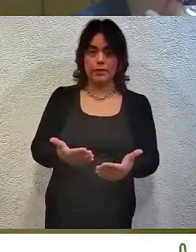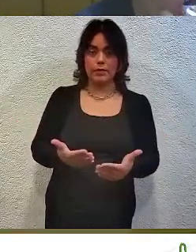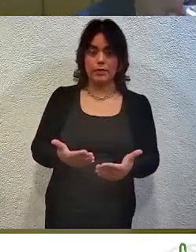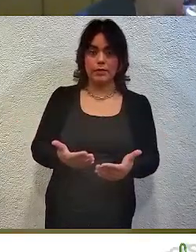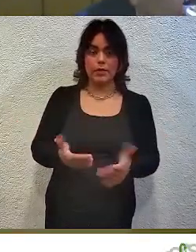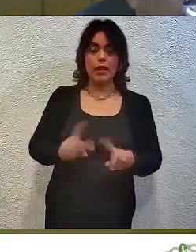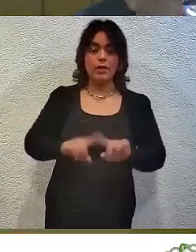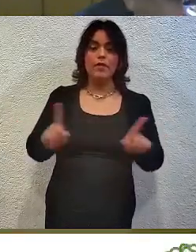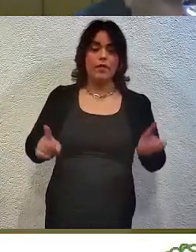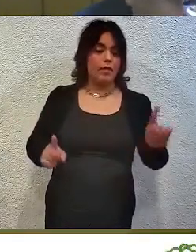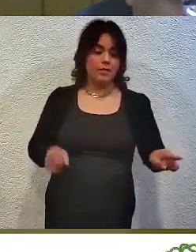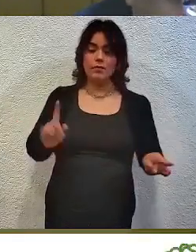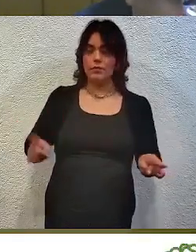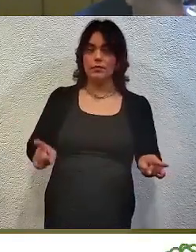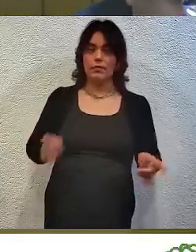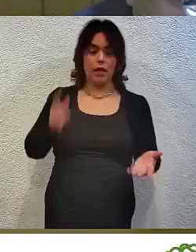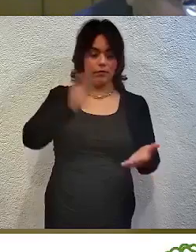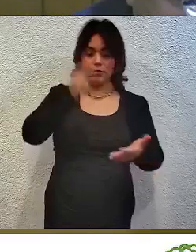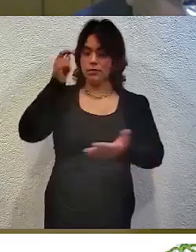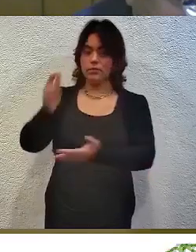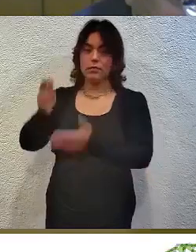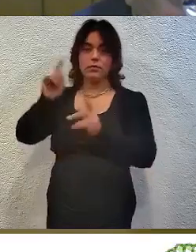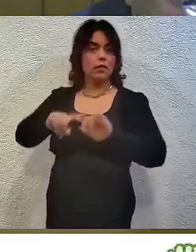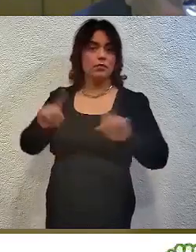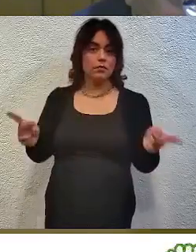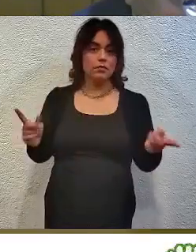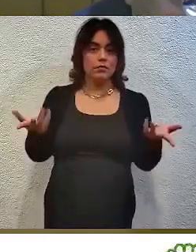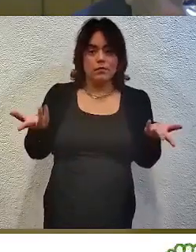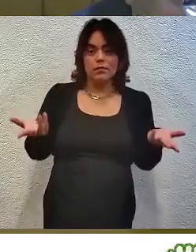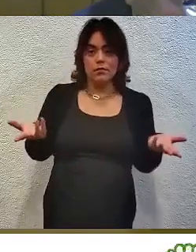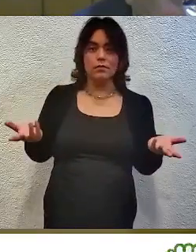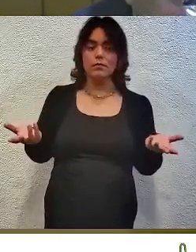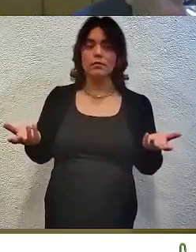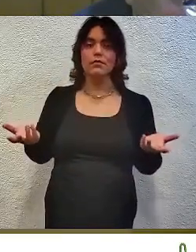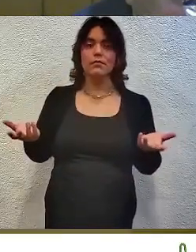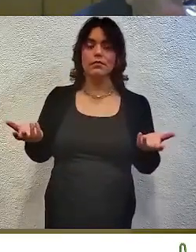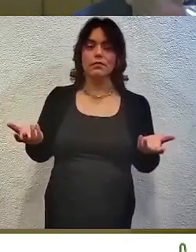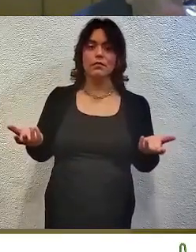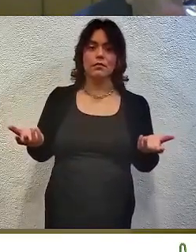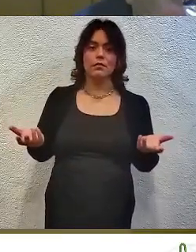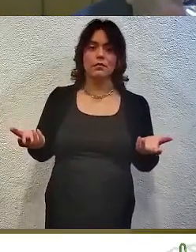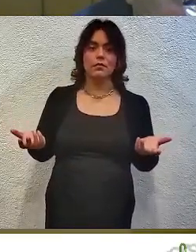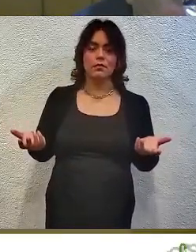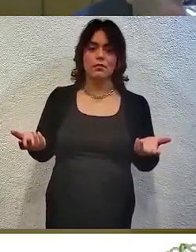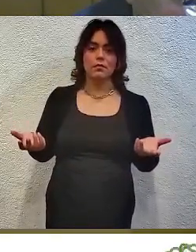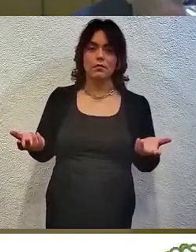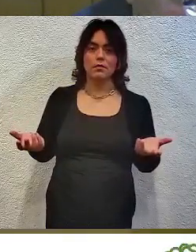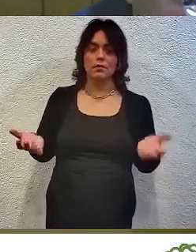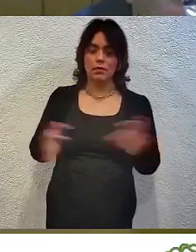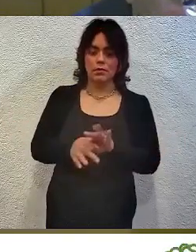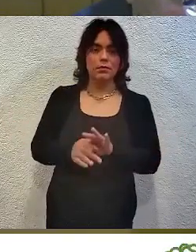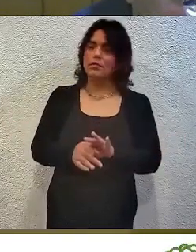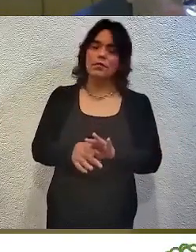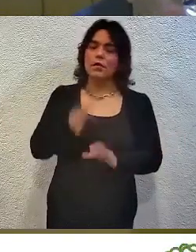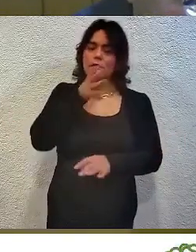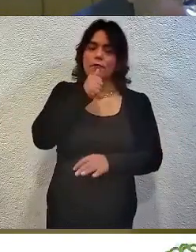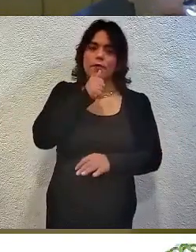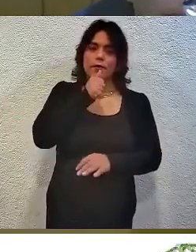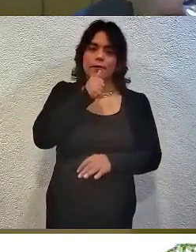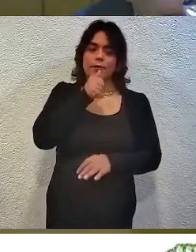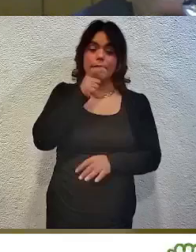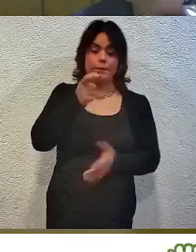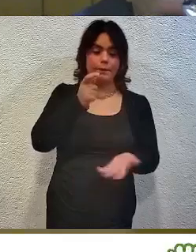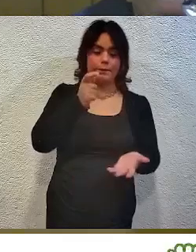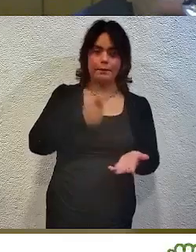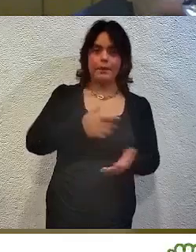distinta naturaleza, por lo cual no puede ser aplicable el principio non bis in idem, que rige tanto en materia penal como